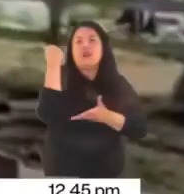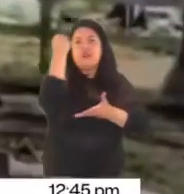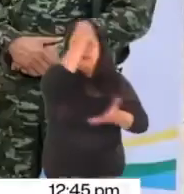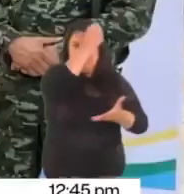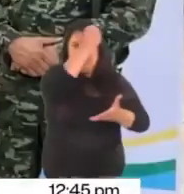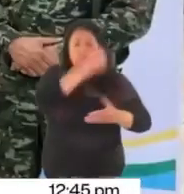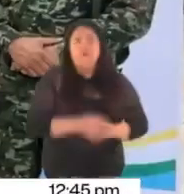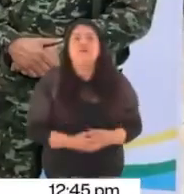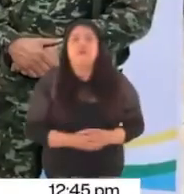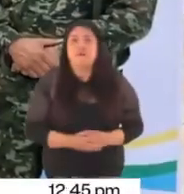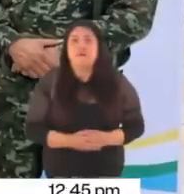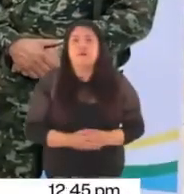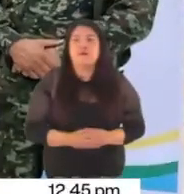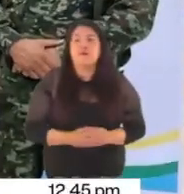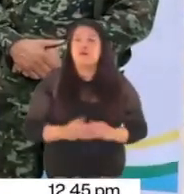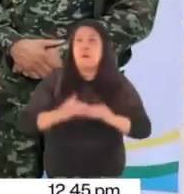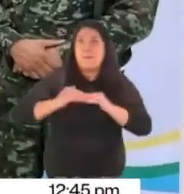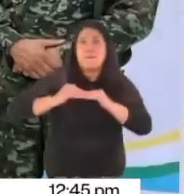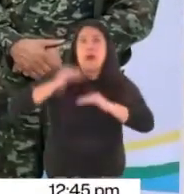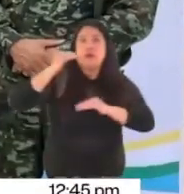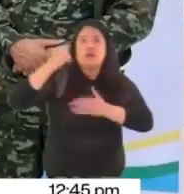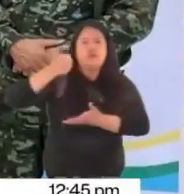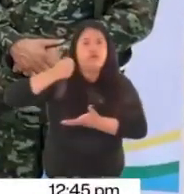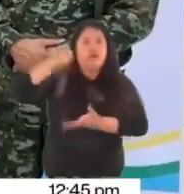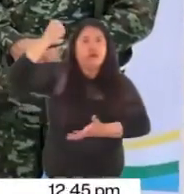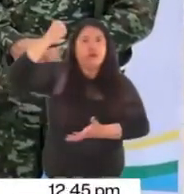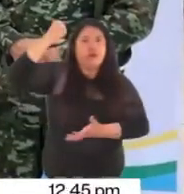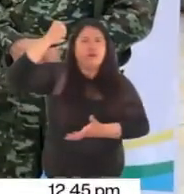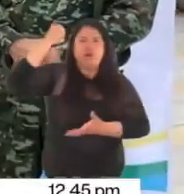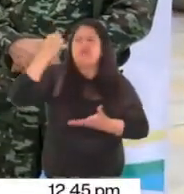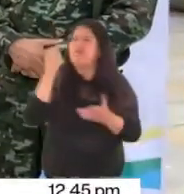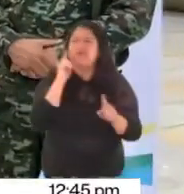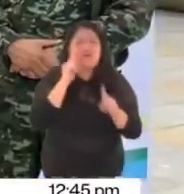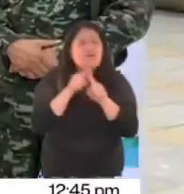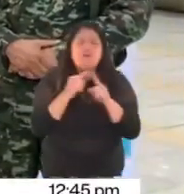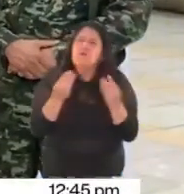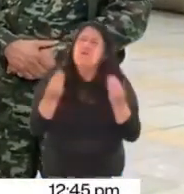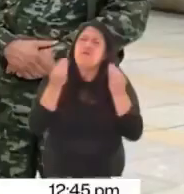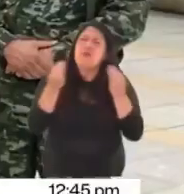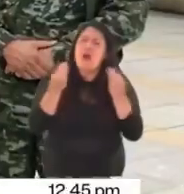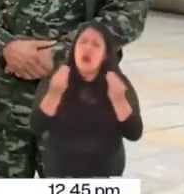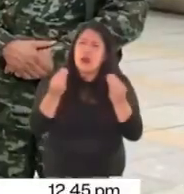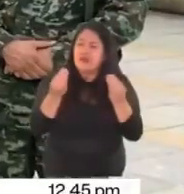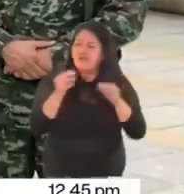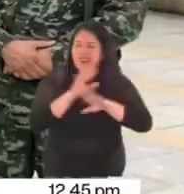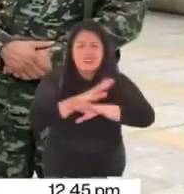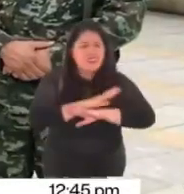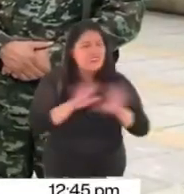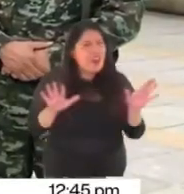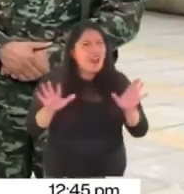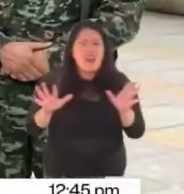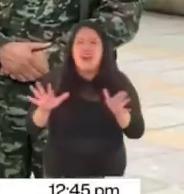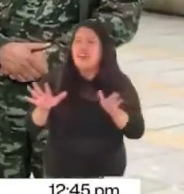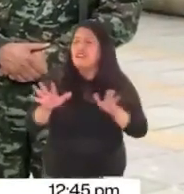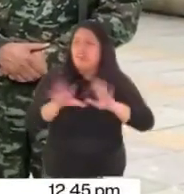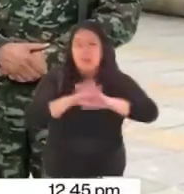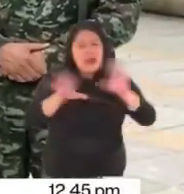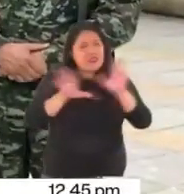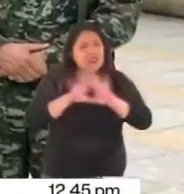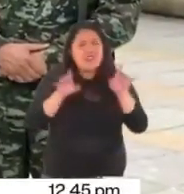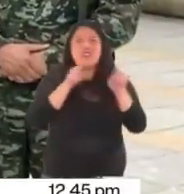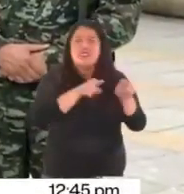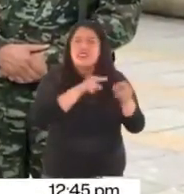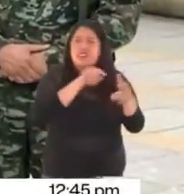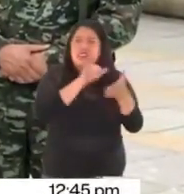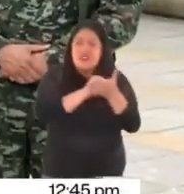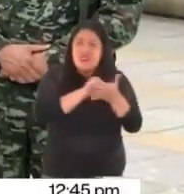recompensa. Incrementamos este ofrecimiento de recompensa con el fin de terminar, de sofocar y asfixiar a